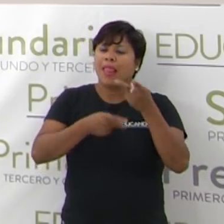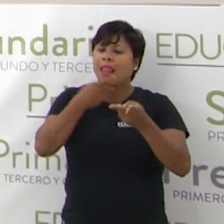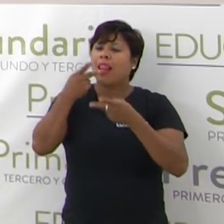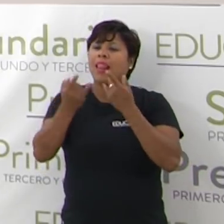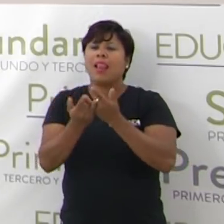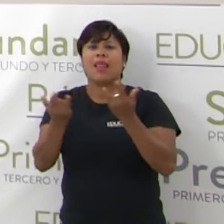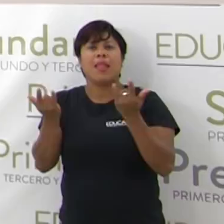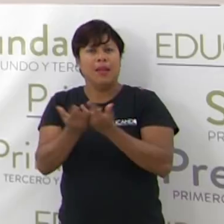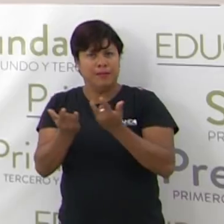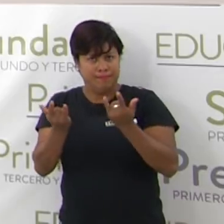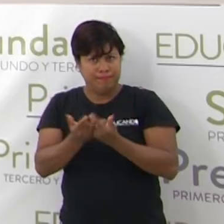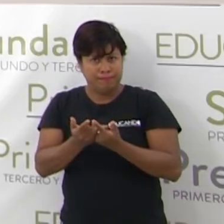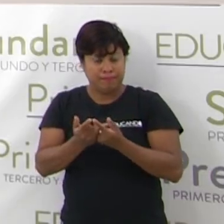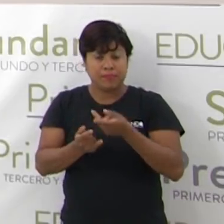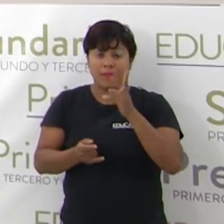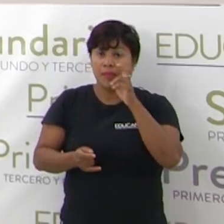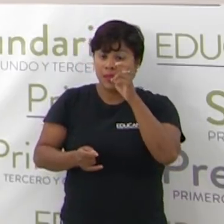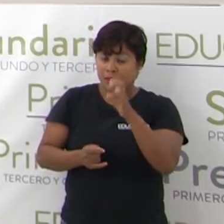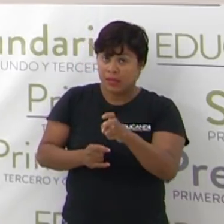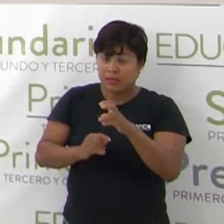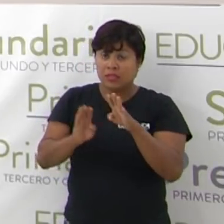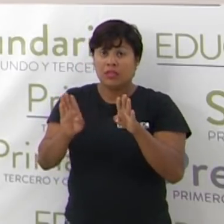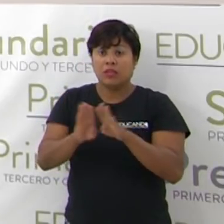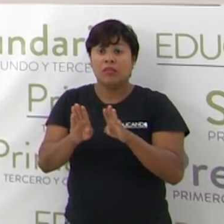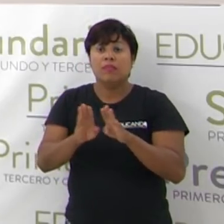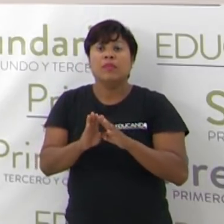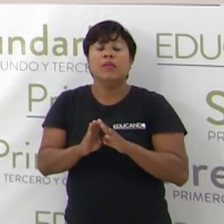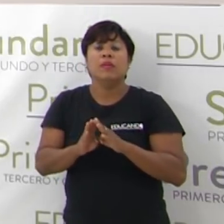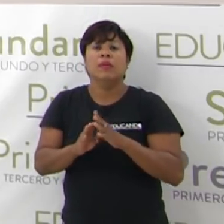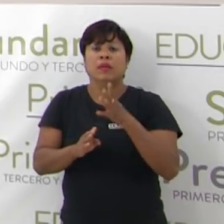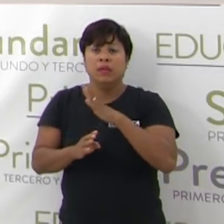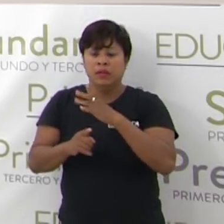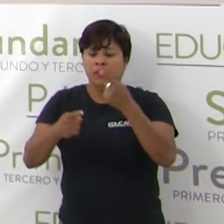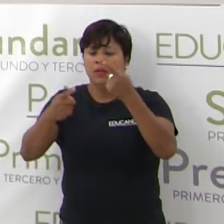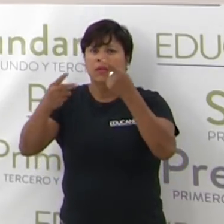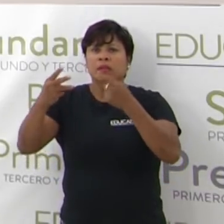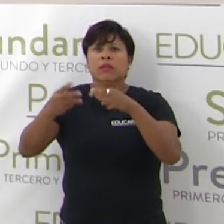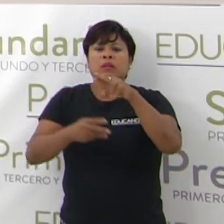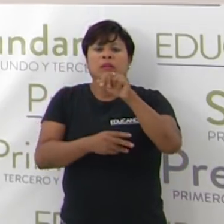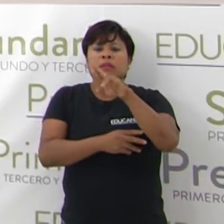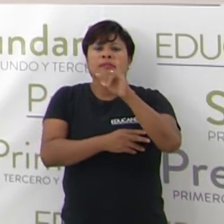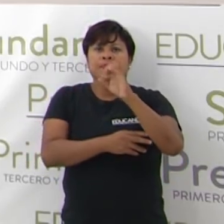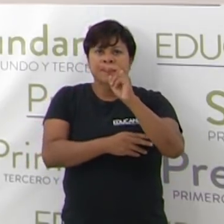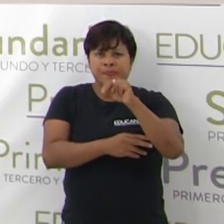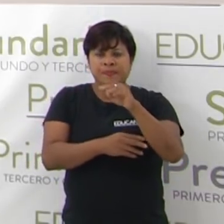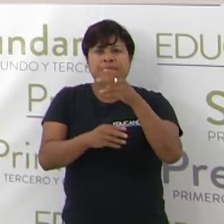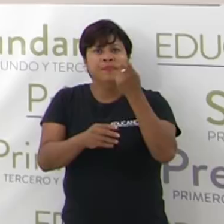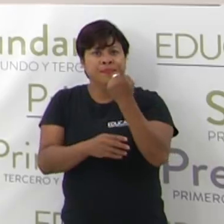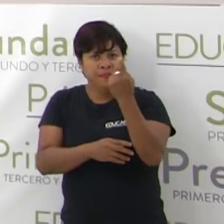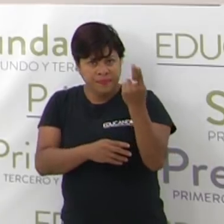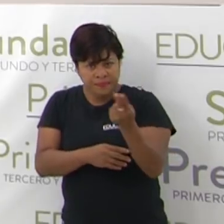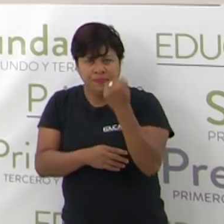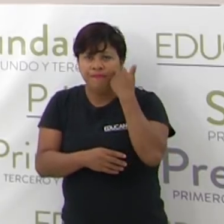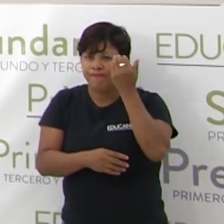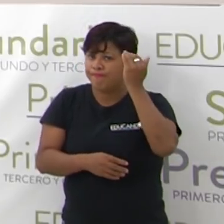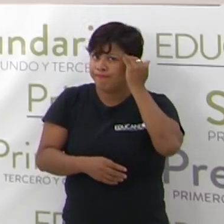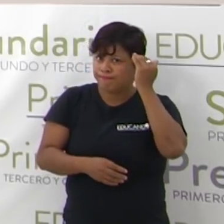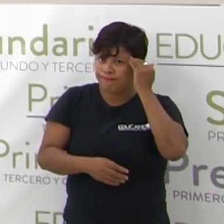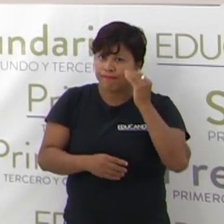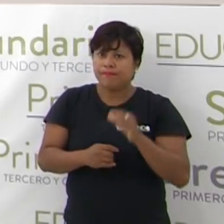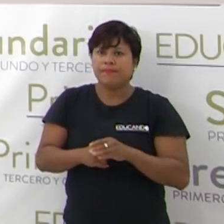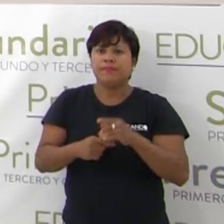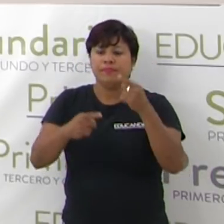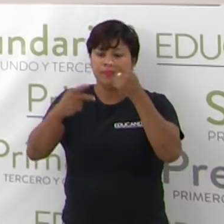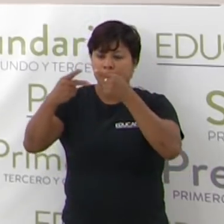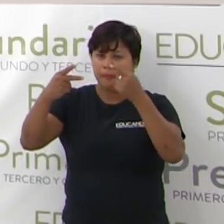relato oral. Pero la narración tiene algunos elementos que quiero que hoy ustedes conozcan, elementos